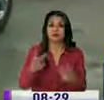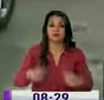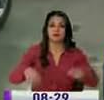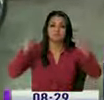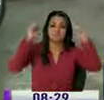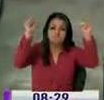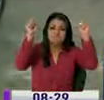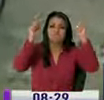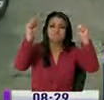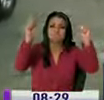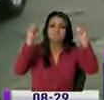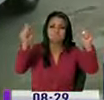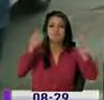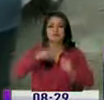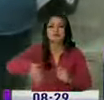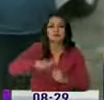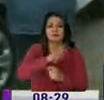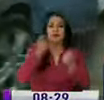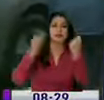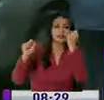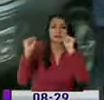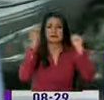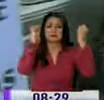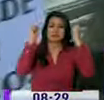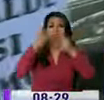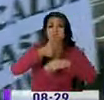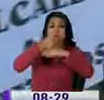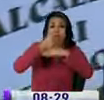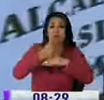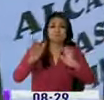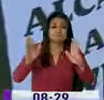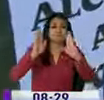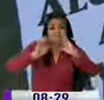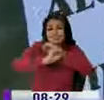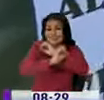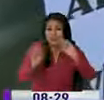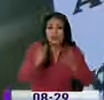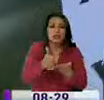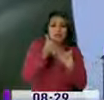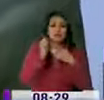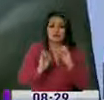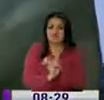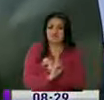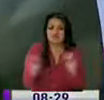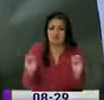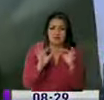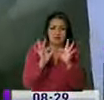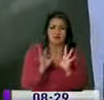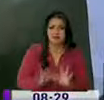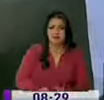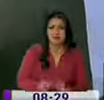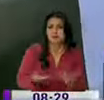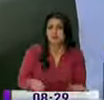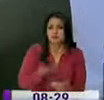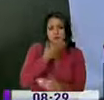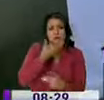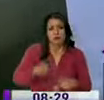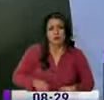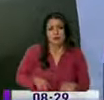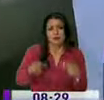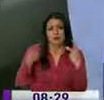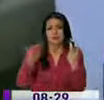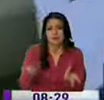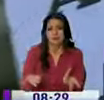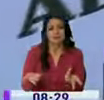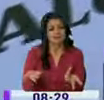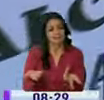de su desesperación, que las autoridades no hacen nada y no les ayudan a dar un mantenimiento y a generar mejores condiciones para esta vía. Muy